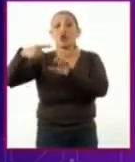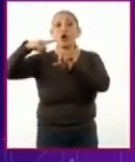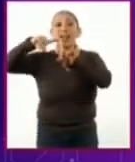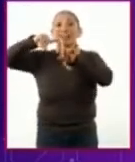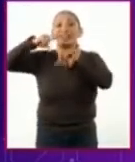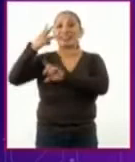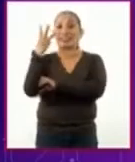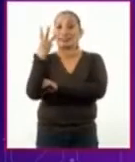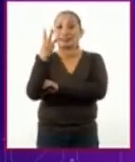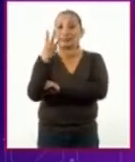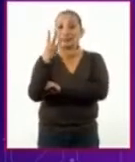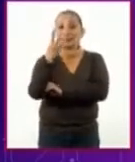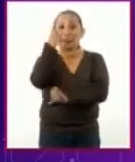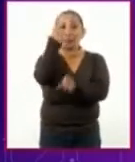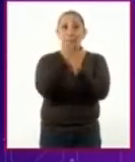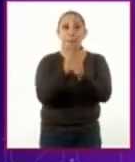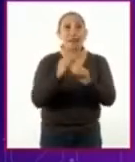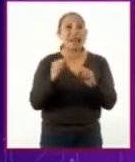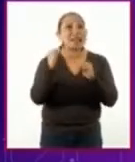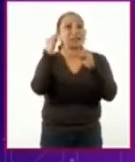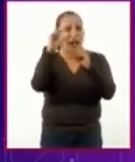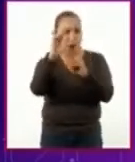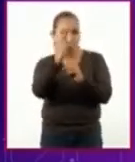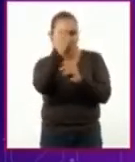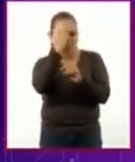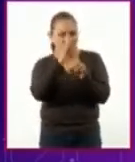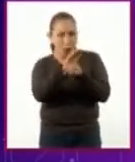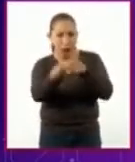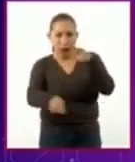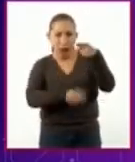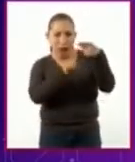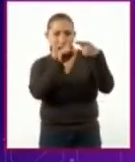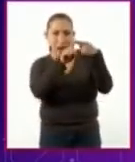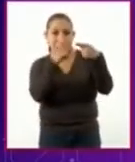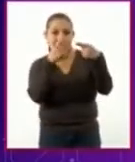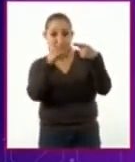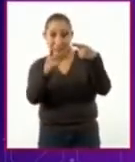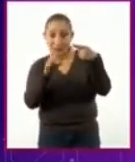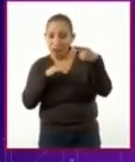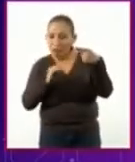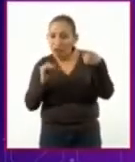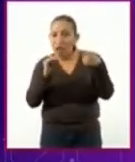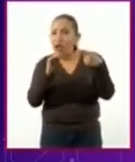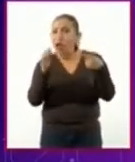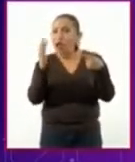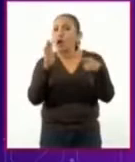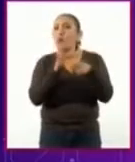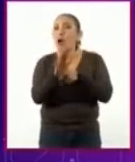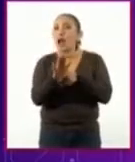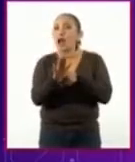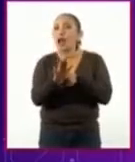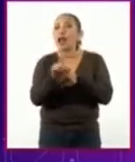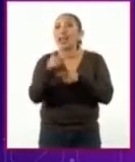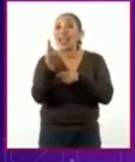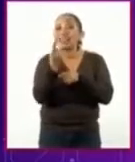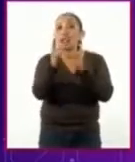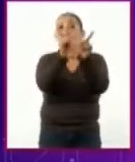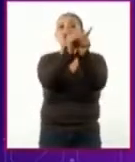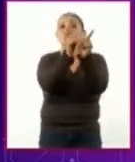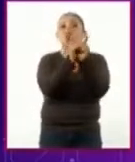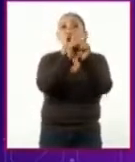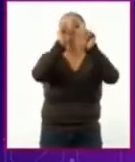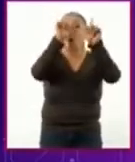3. El primer nivel del orden de ejecución, según la jerarquía de operaciones, son las operaciones